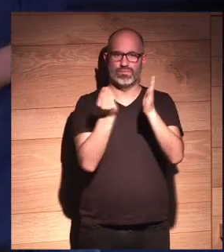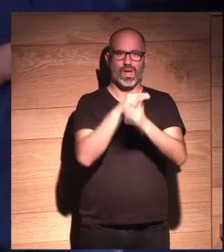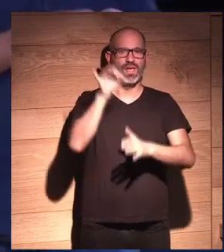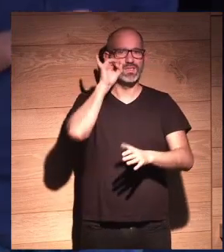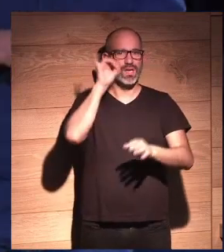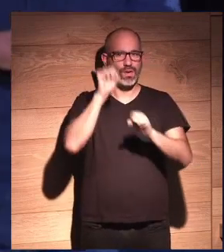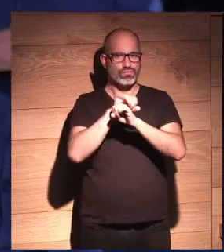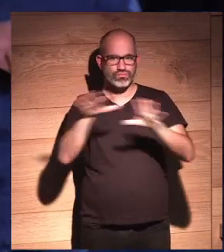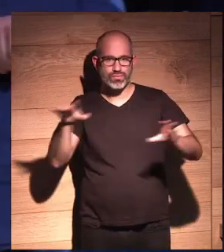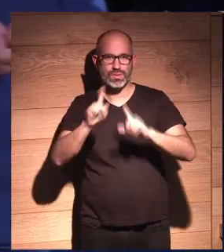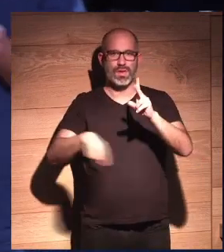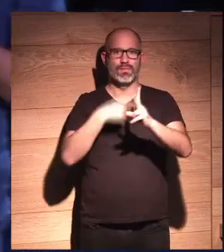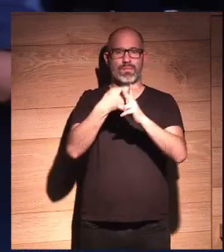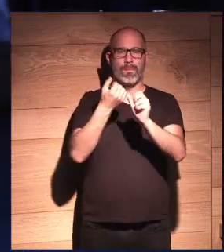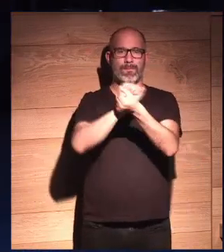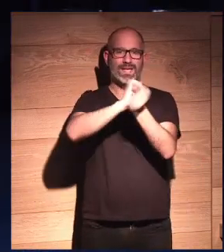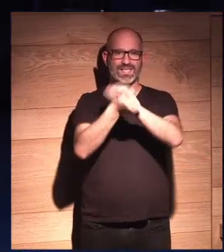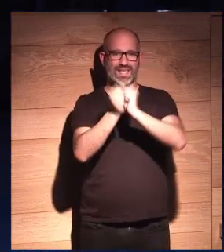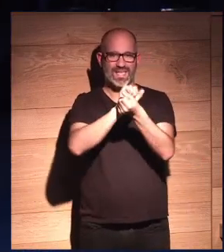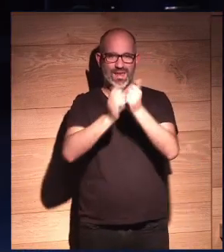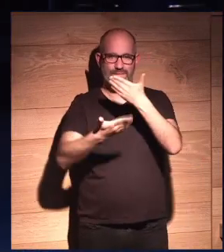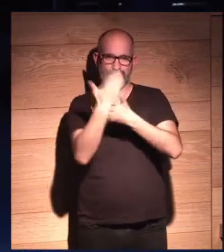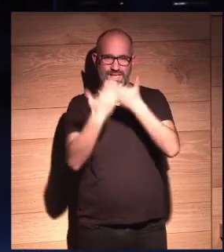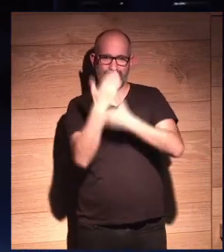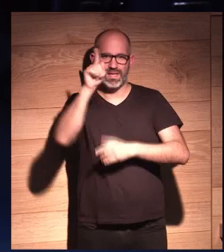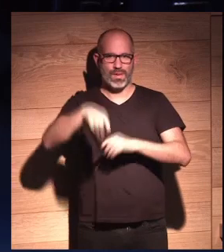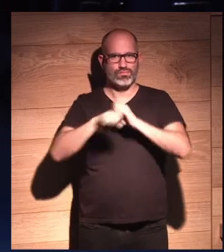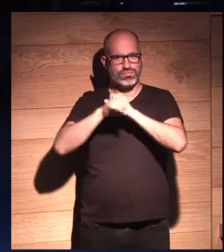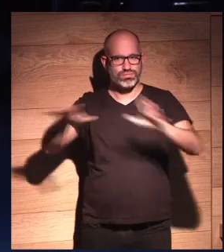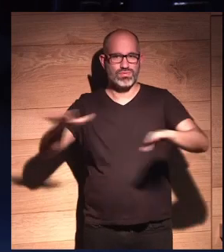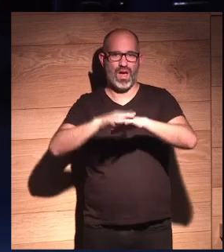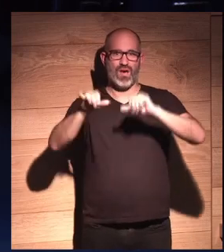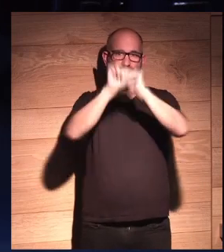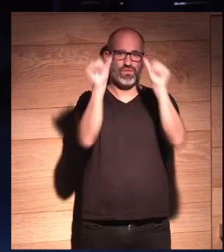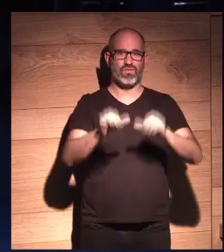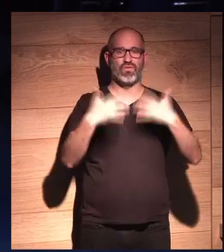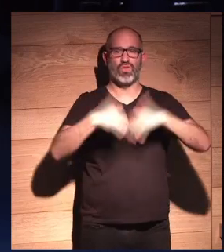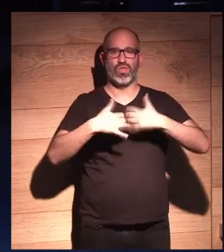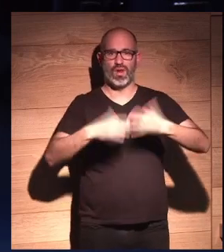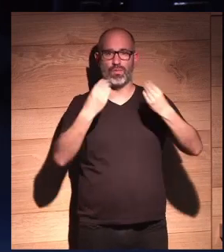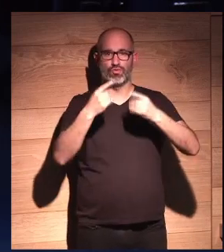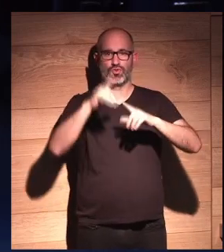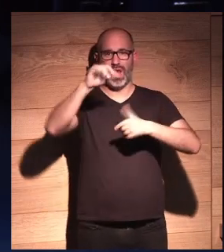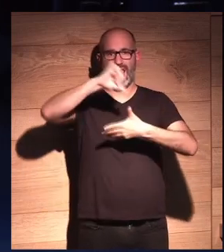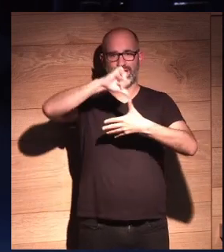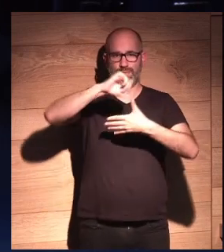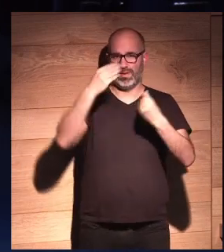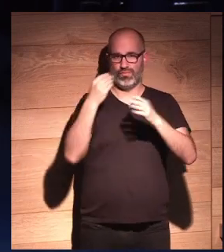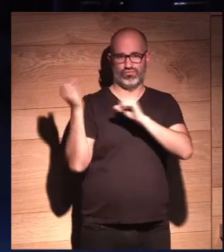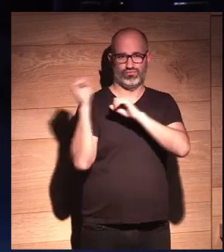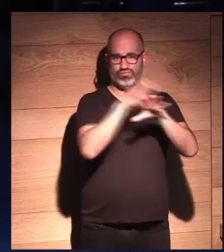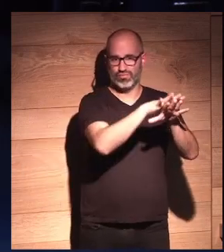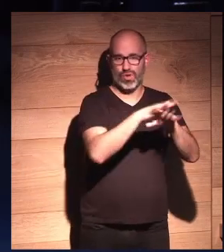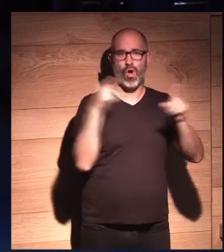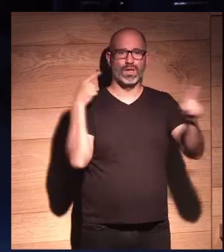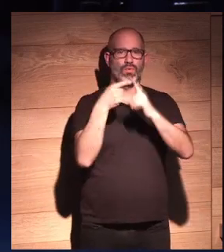Instagram, empezó a meter pasta en Messenger, que funciona muy bien para el mercado de Latinoamérica, y al final su objetivo